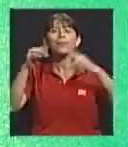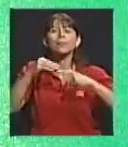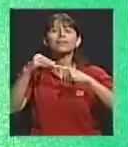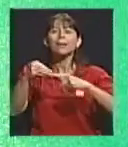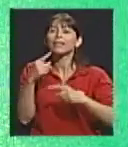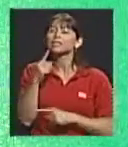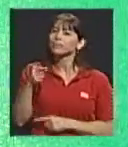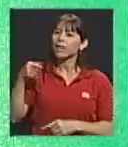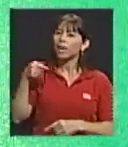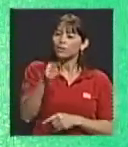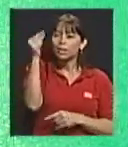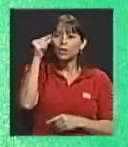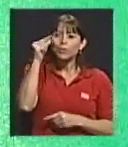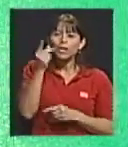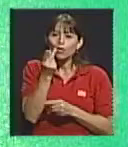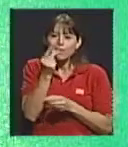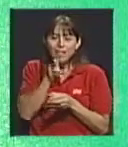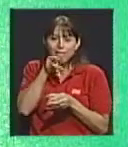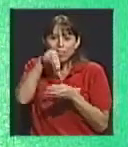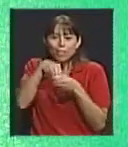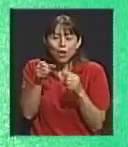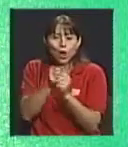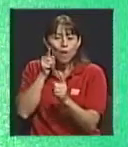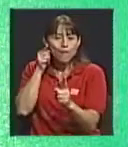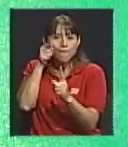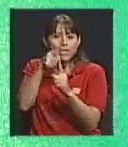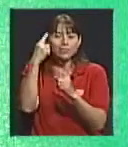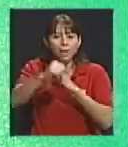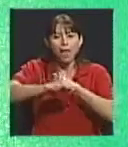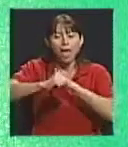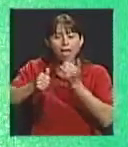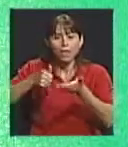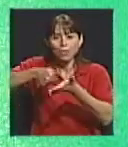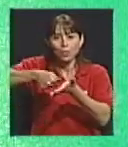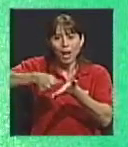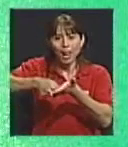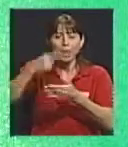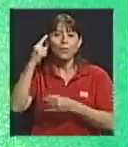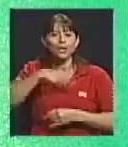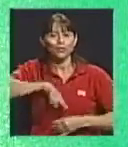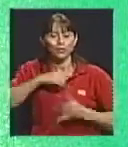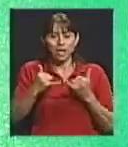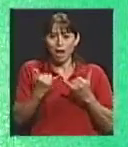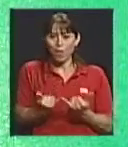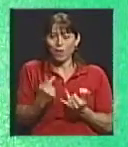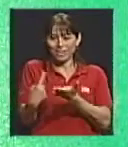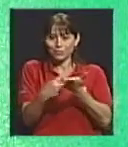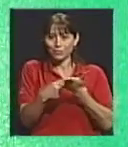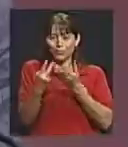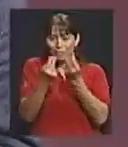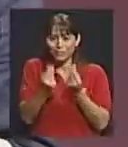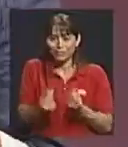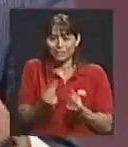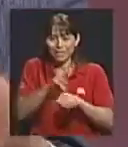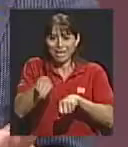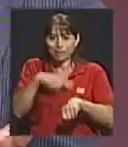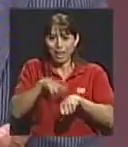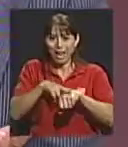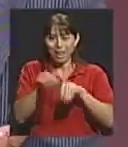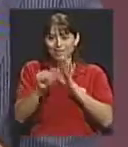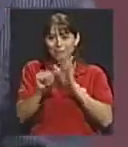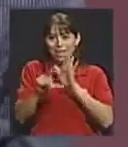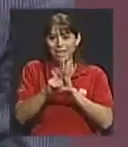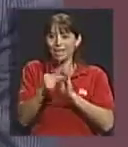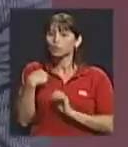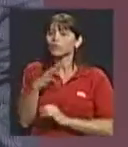acusan al gobierno de presupuestar fondos con fines electorales porque estamos en discusión del presupuesto nacional en la asamblea legislativa estoy